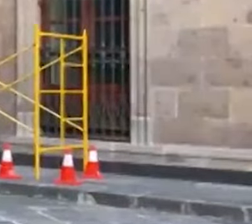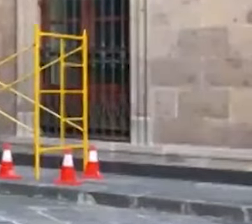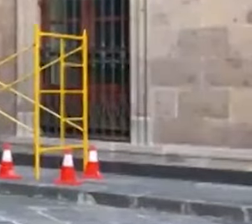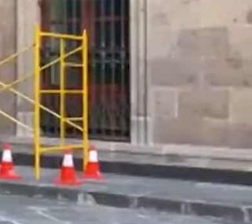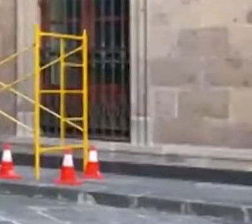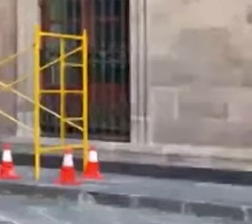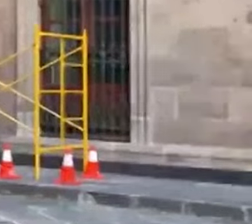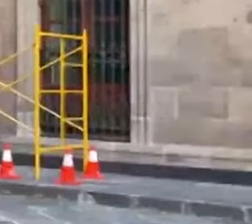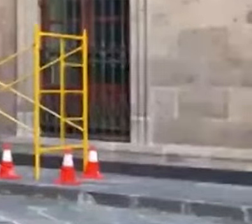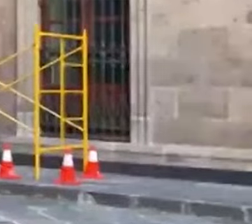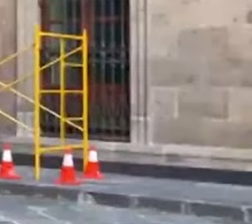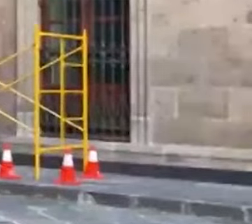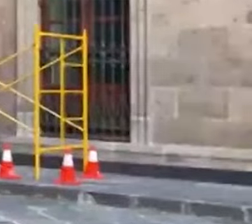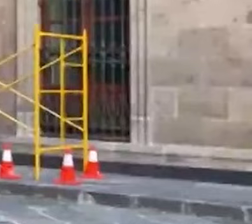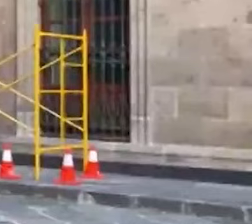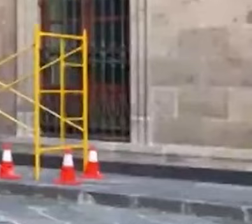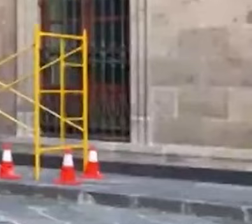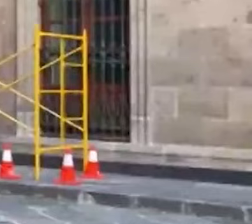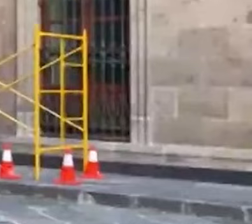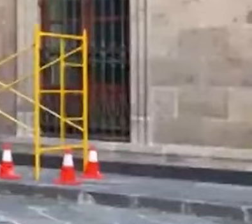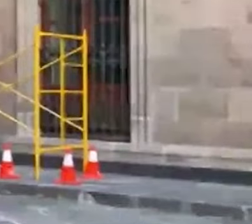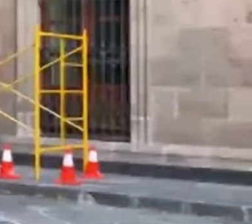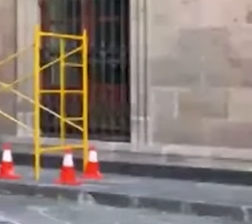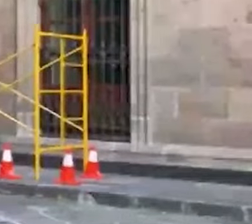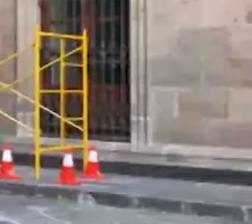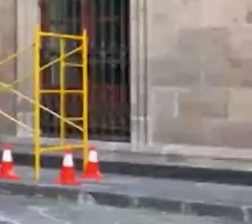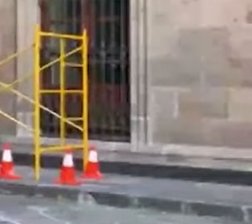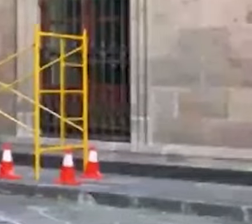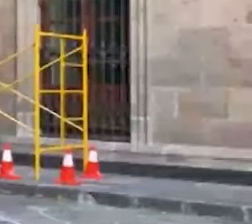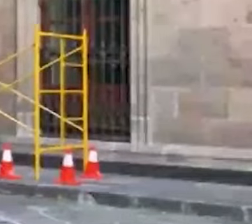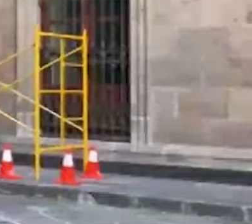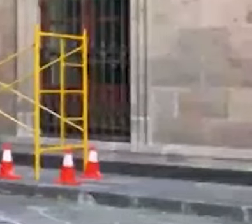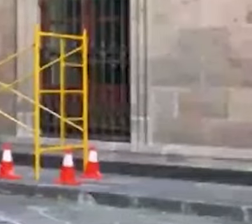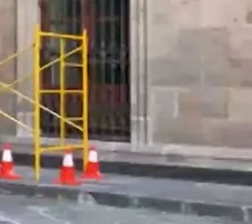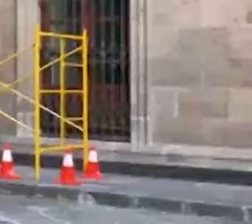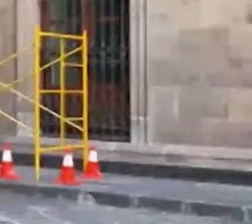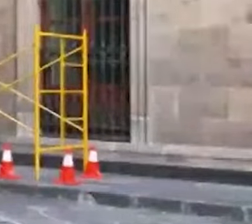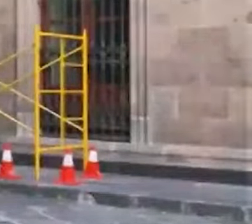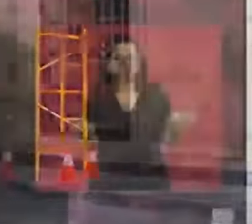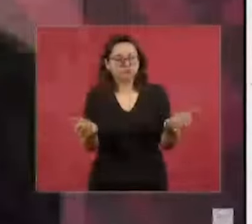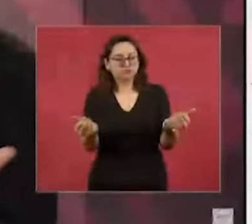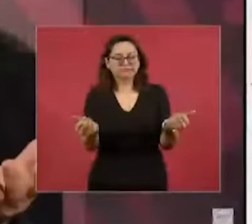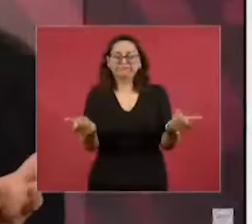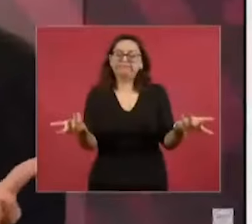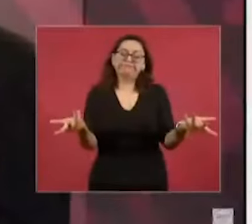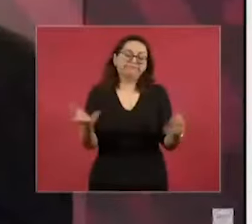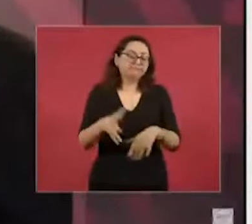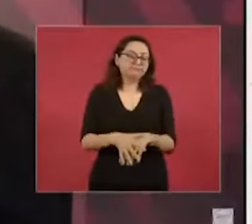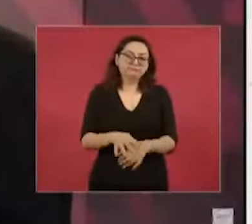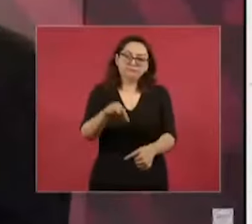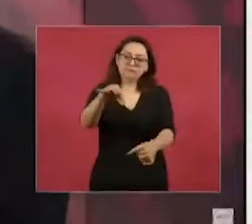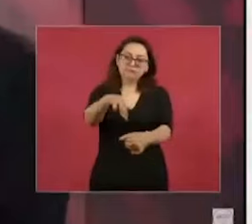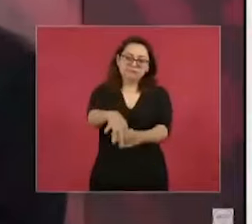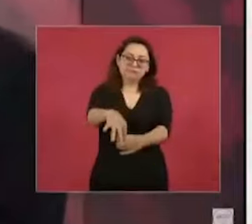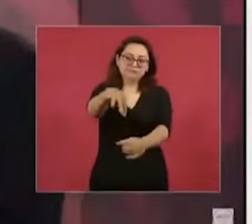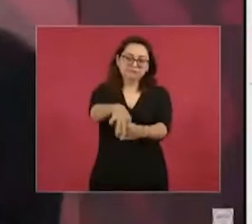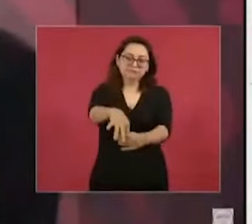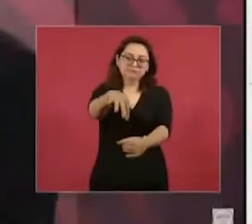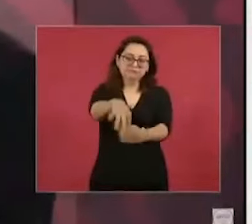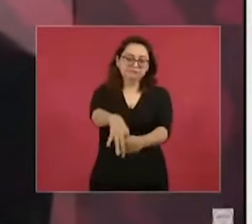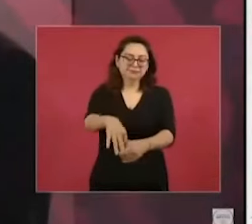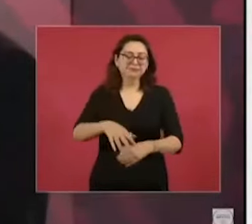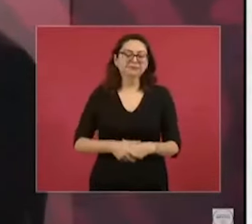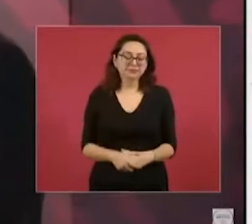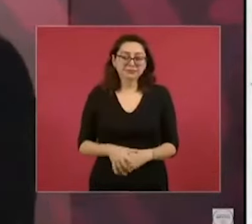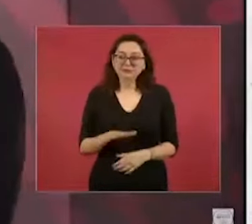hoy dio clase de historia, hizo reflexión sobre los medios de comunicación y el papel que juegan algunos comunicadores, sobre